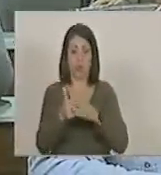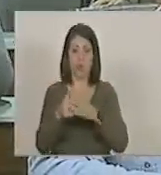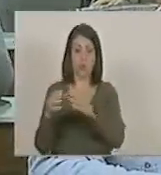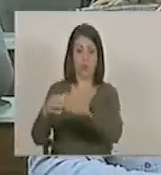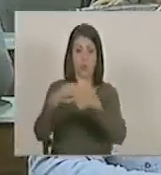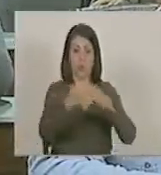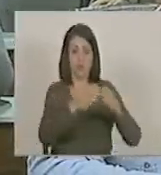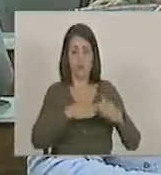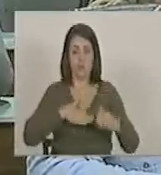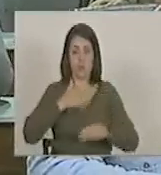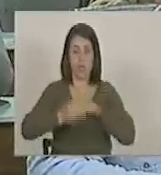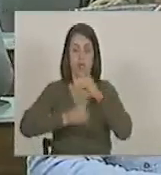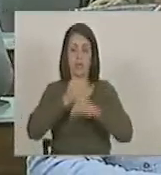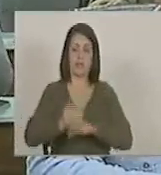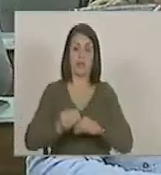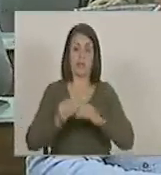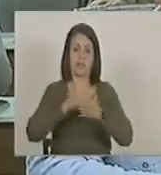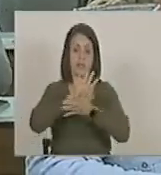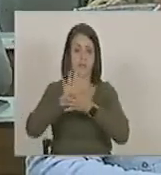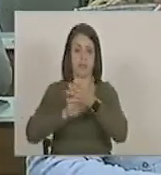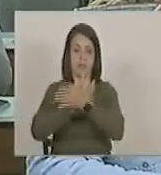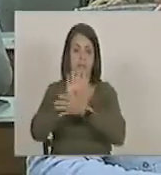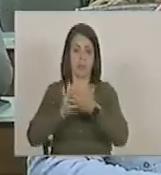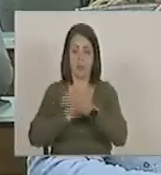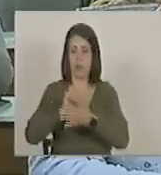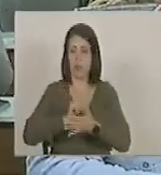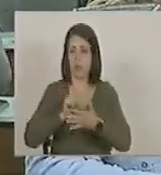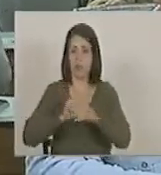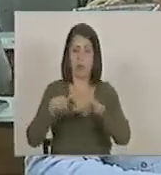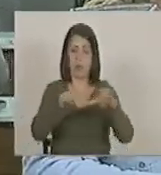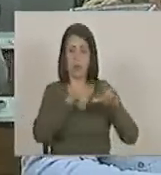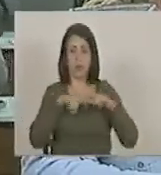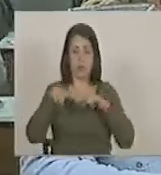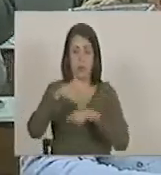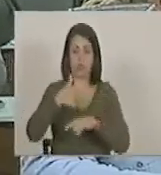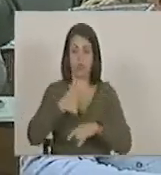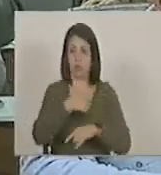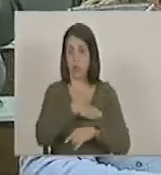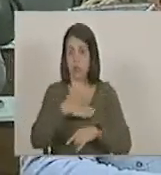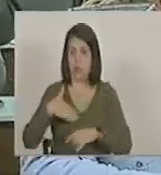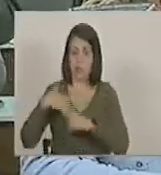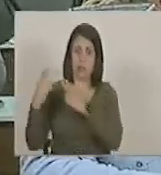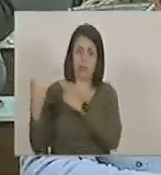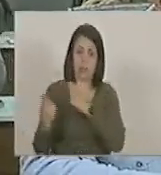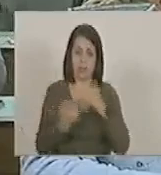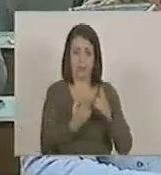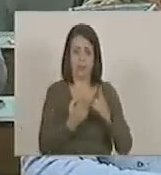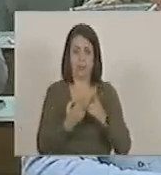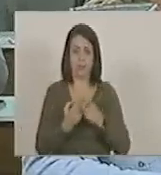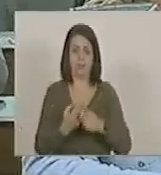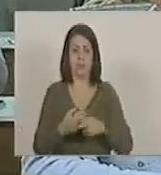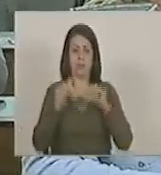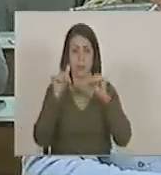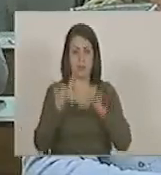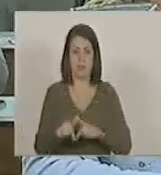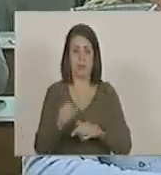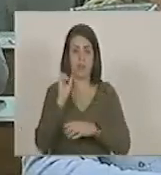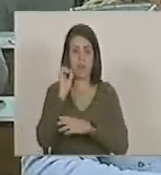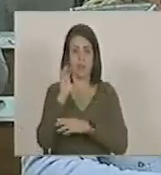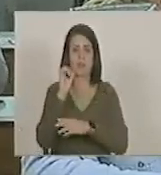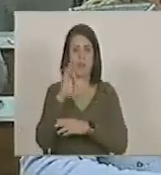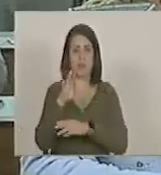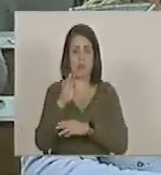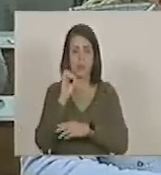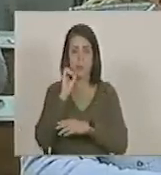partes puedan hacer señas en cualquier lugar. Yo quiero invitar a que desde este